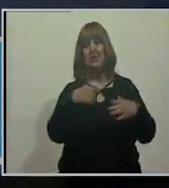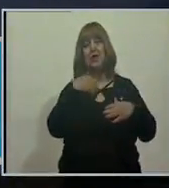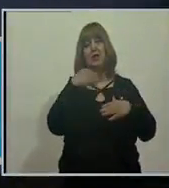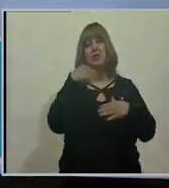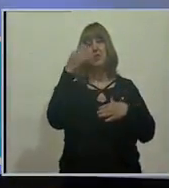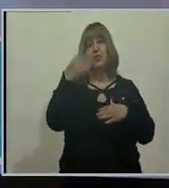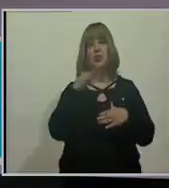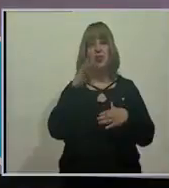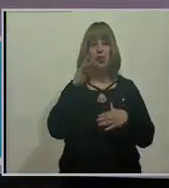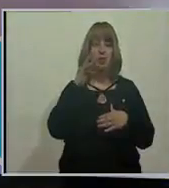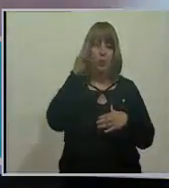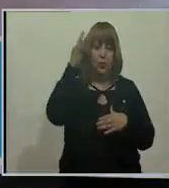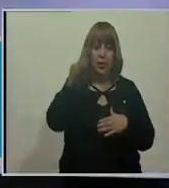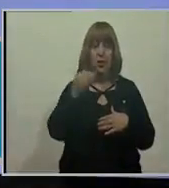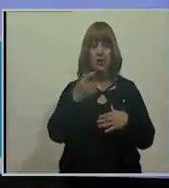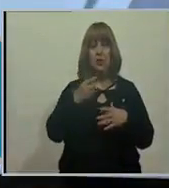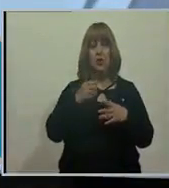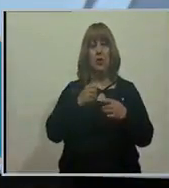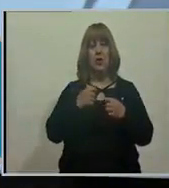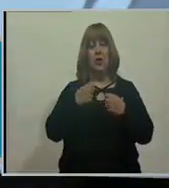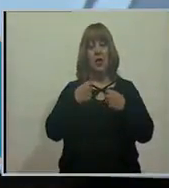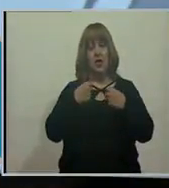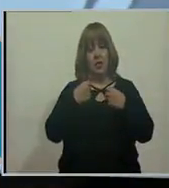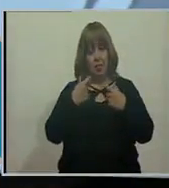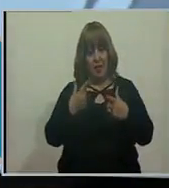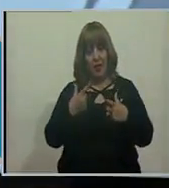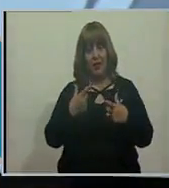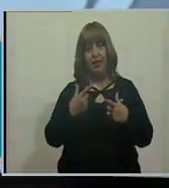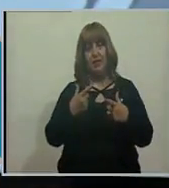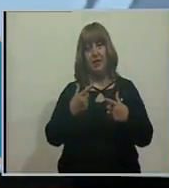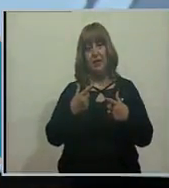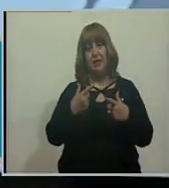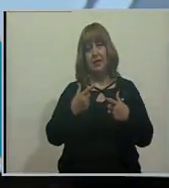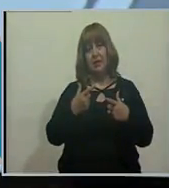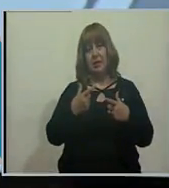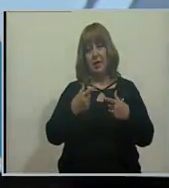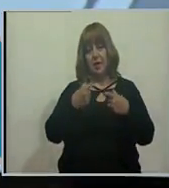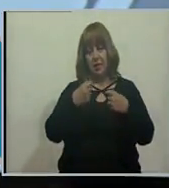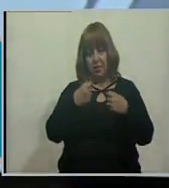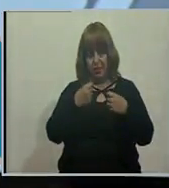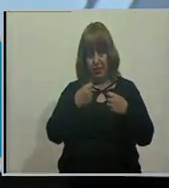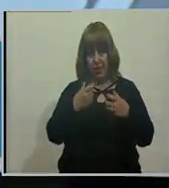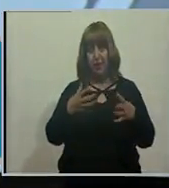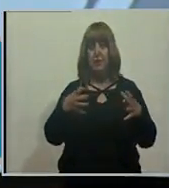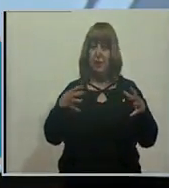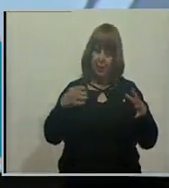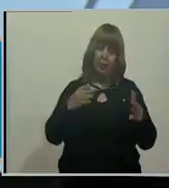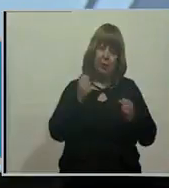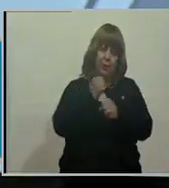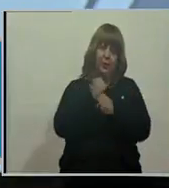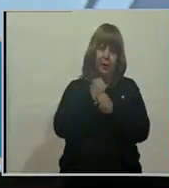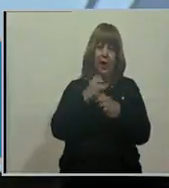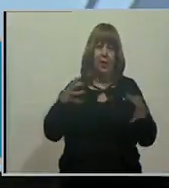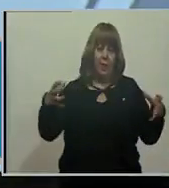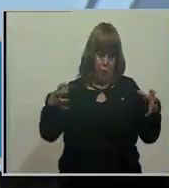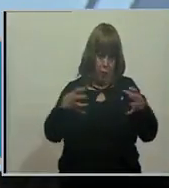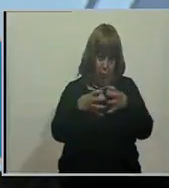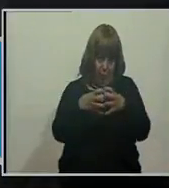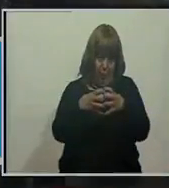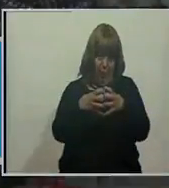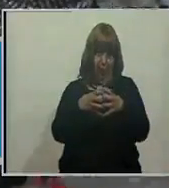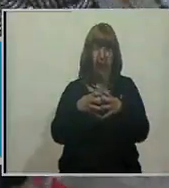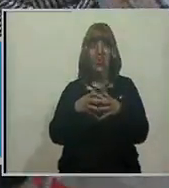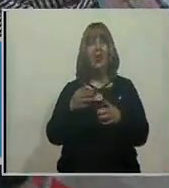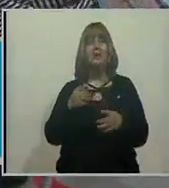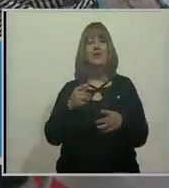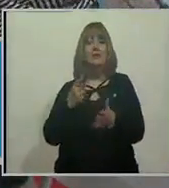tener iniciativas. Y bueno, lo importante en esto es siempre hacerlo... con todo el grupo que acompañe. Tal cual, y además las mujeres tenemos otra